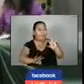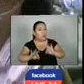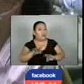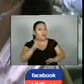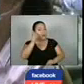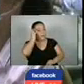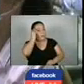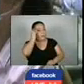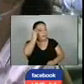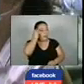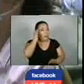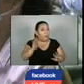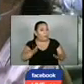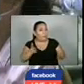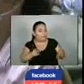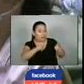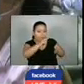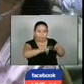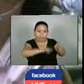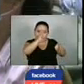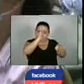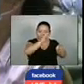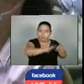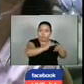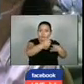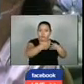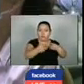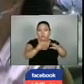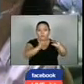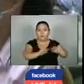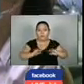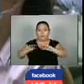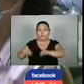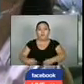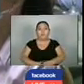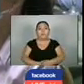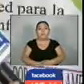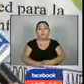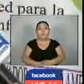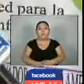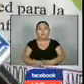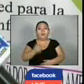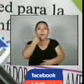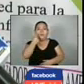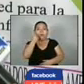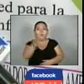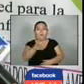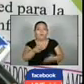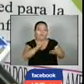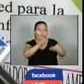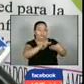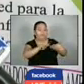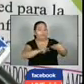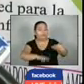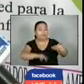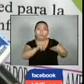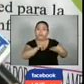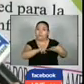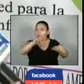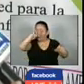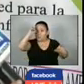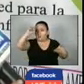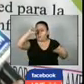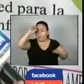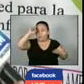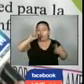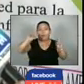les preocupan para que esta pueda ser implementada. Como vemos, valores agregados, vemos grandes desafíos en